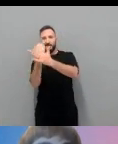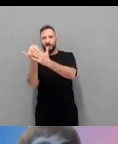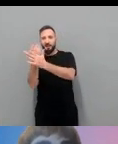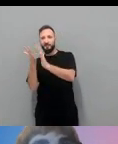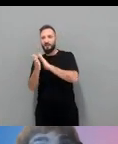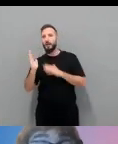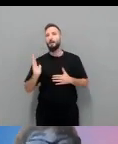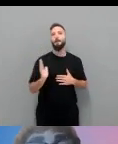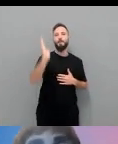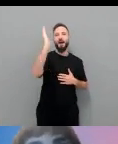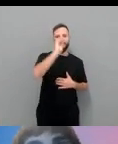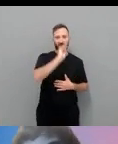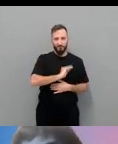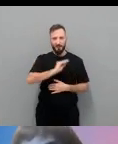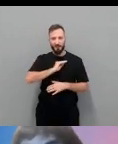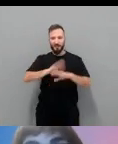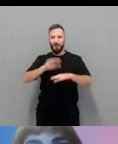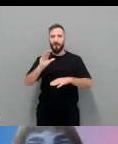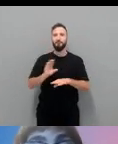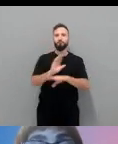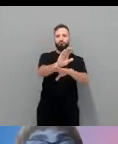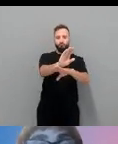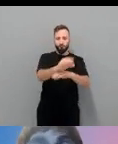penalizar bastante a la hora de la cuantía, ¿eh?